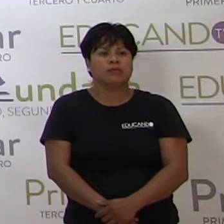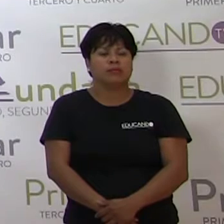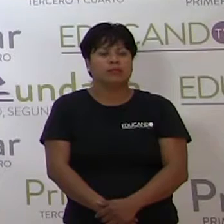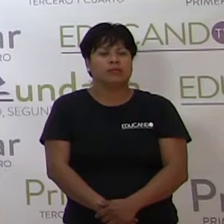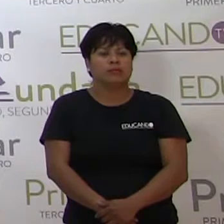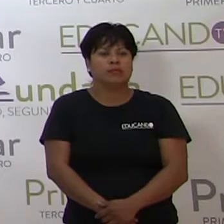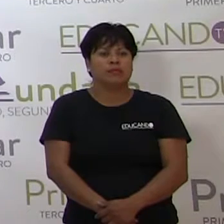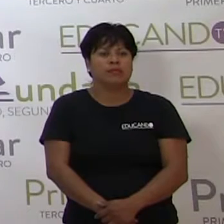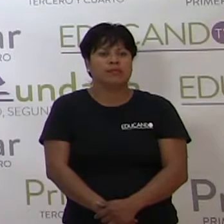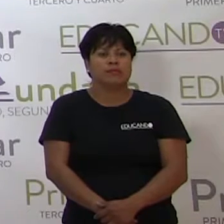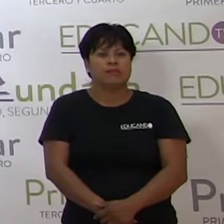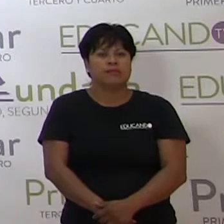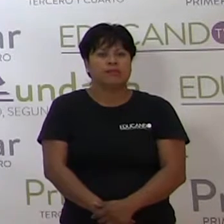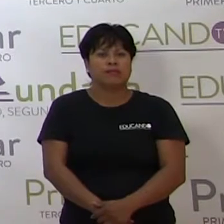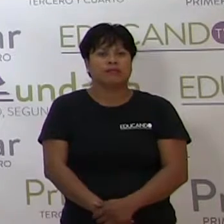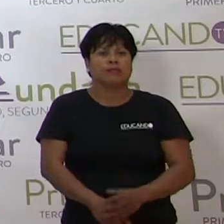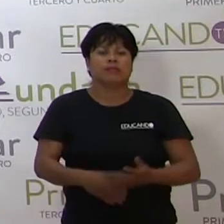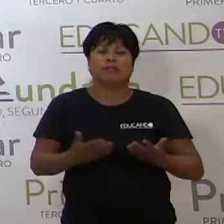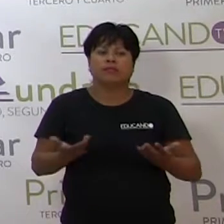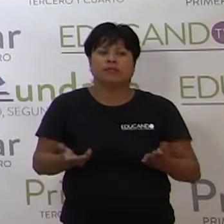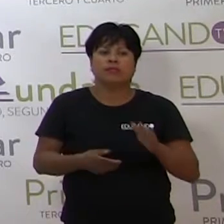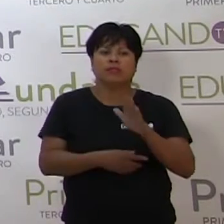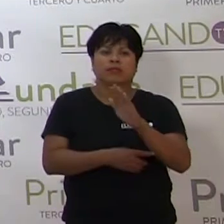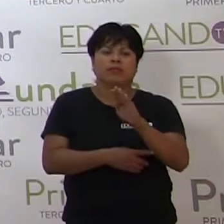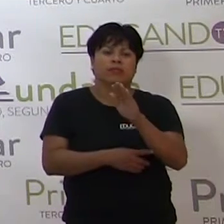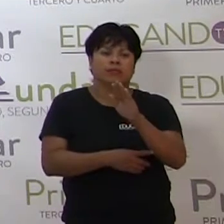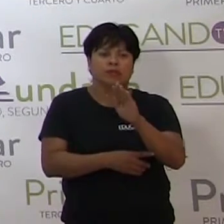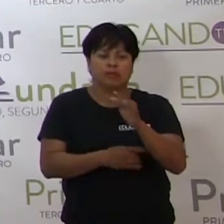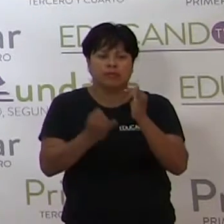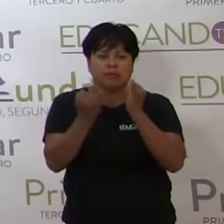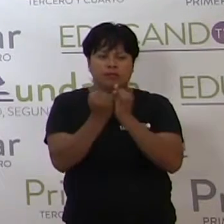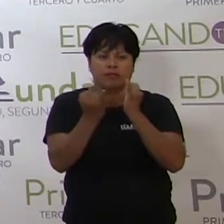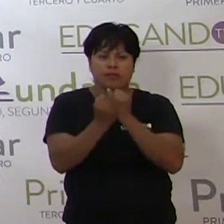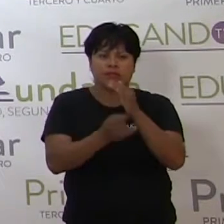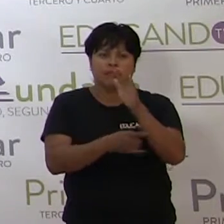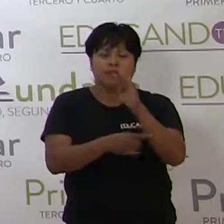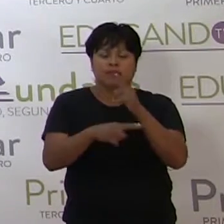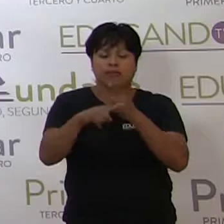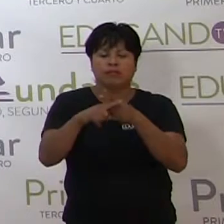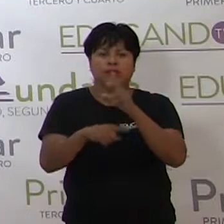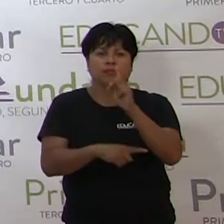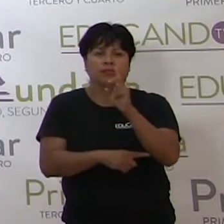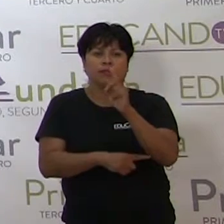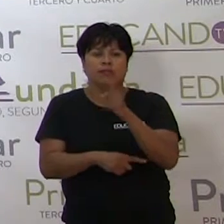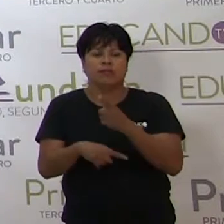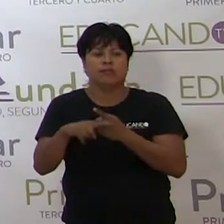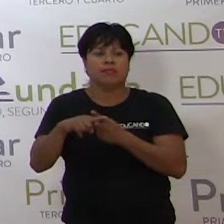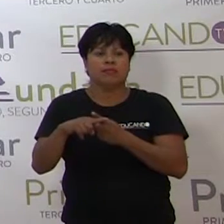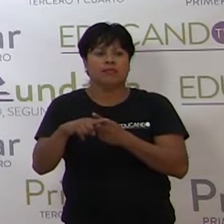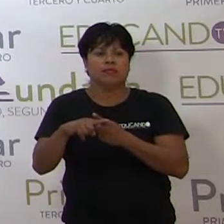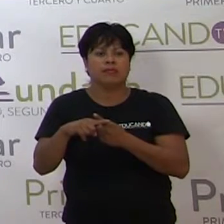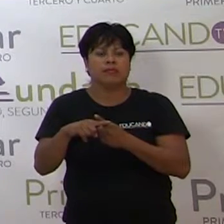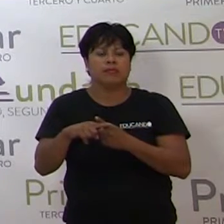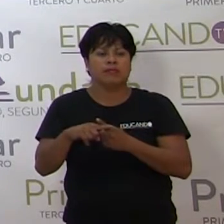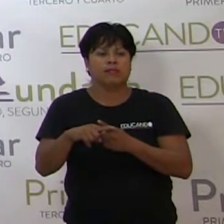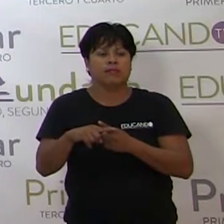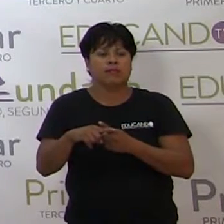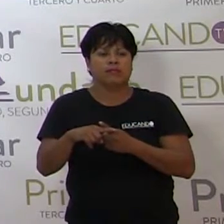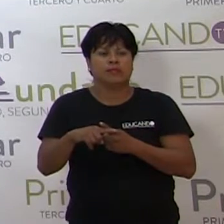Pues tiene que ser igual a 90 más 30 más